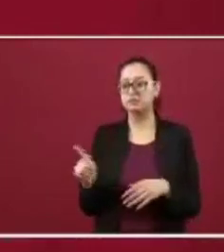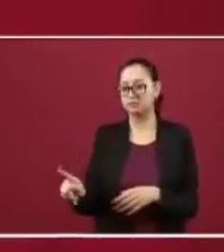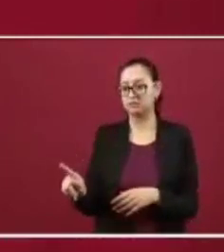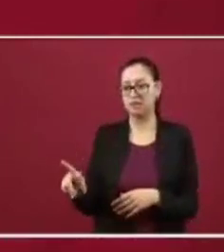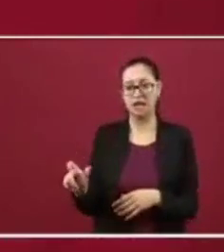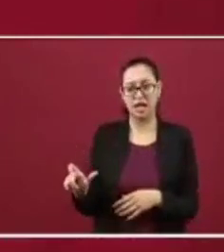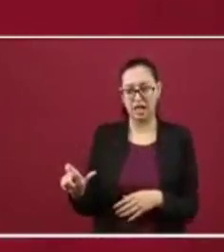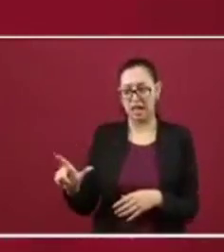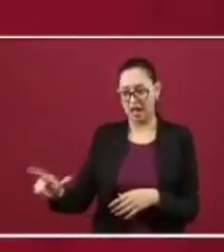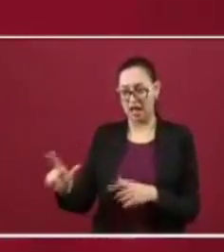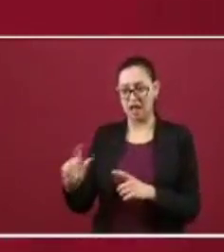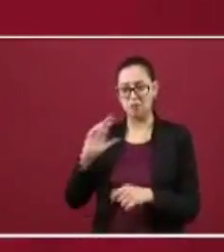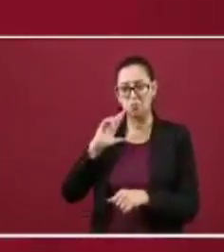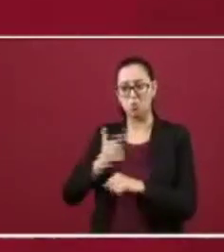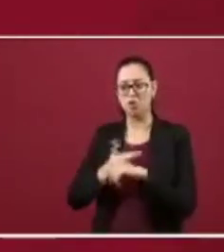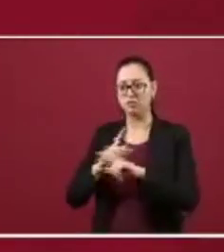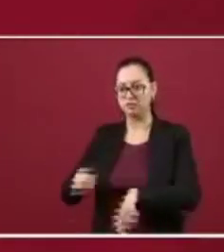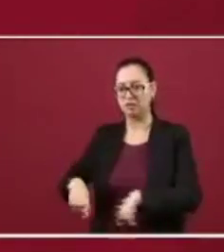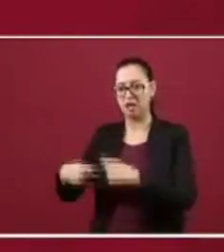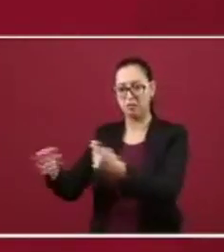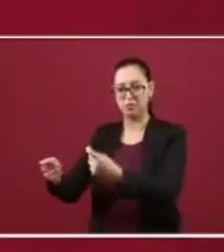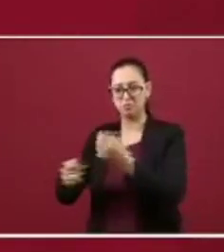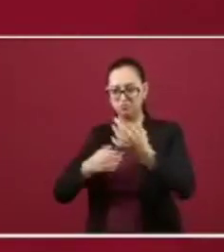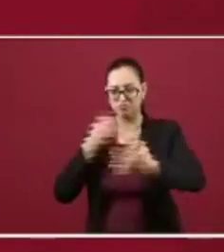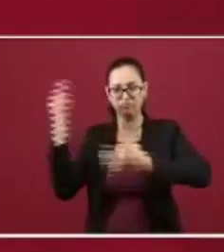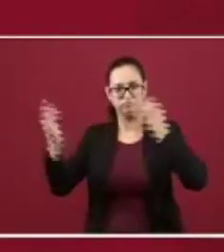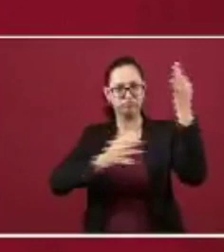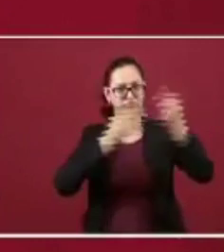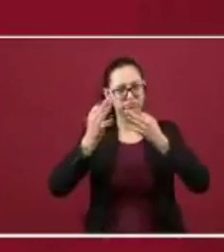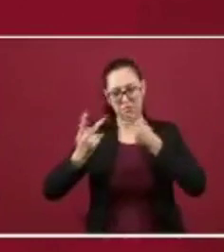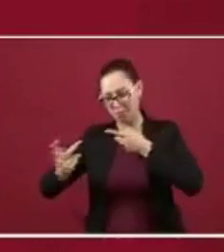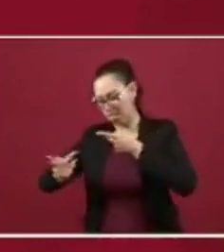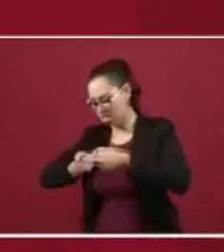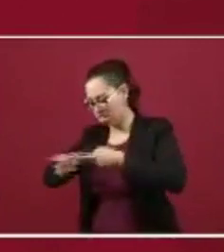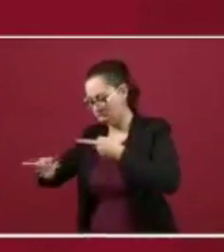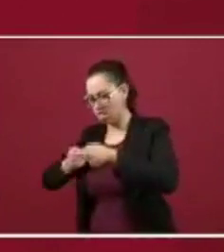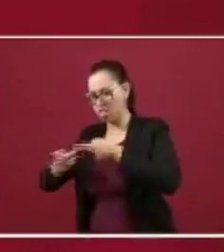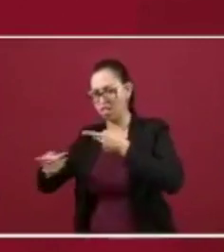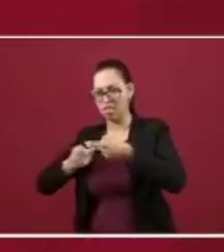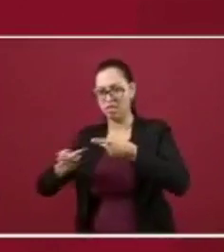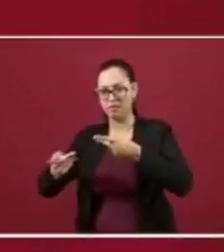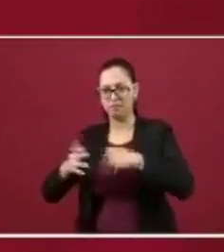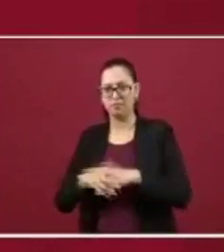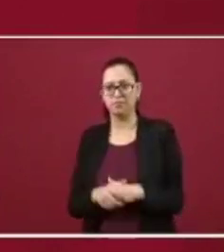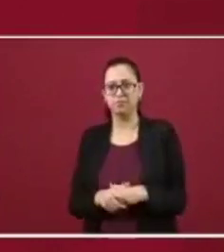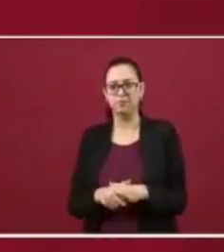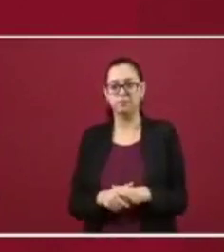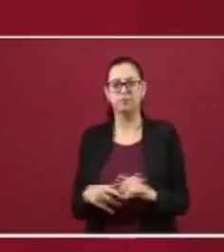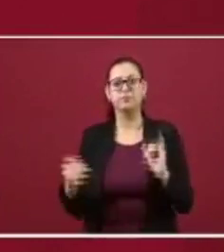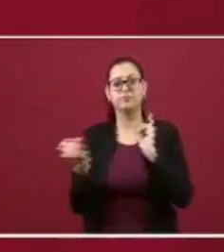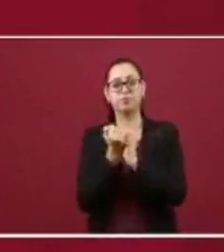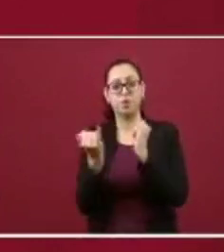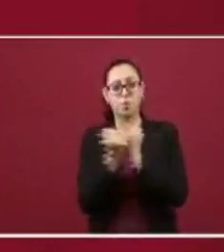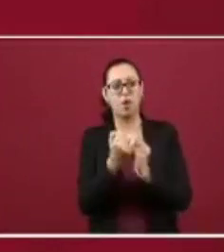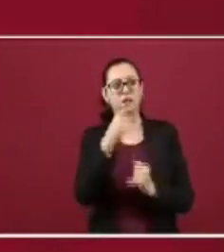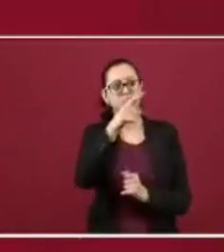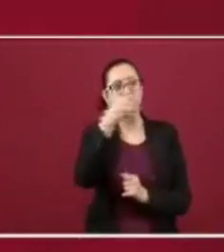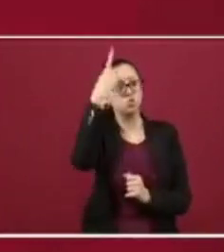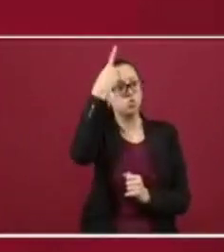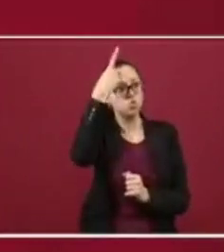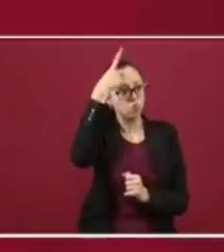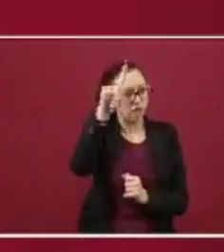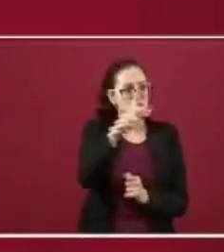preparando toda esta campaña. Se va a hablar con los dueños de medios de información,